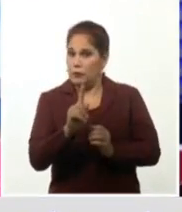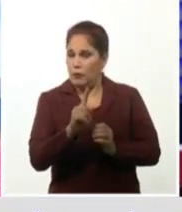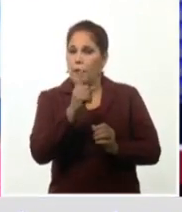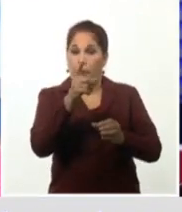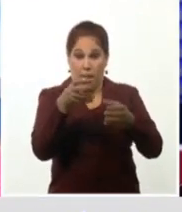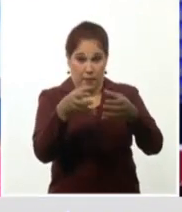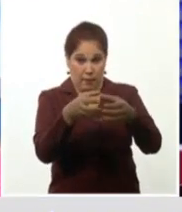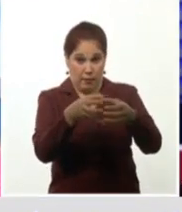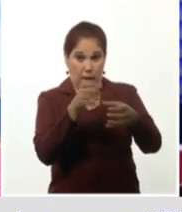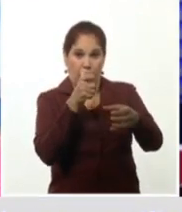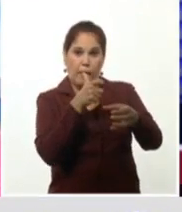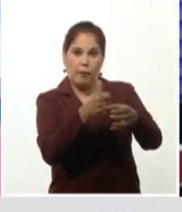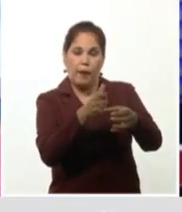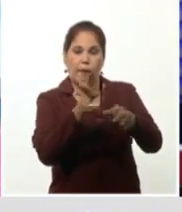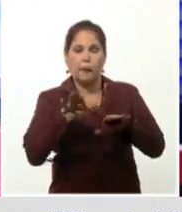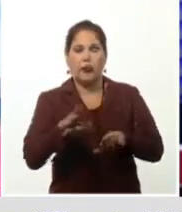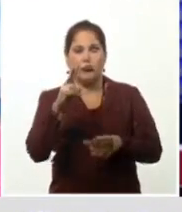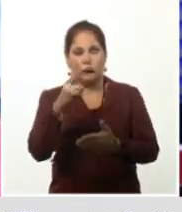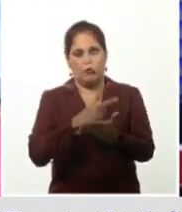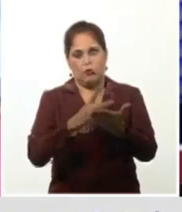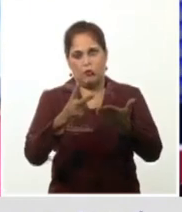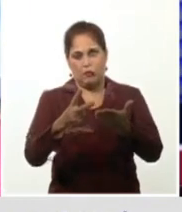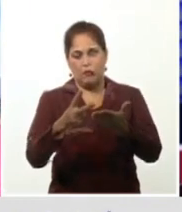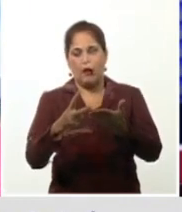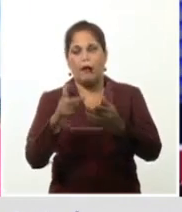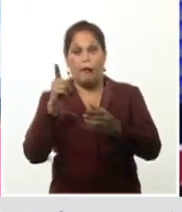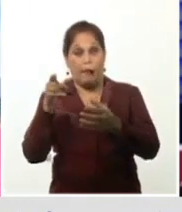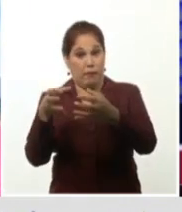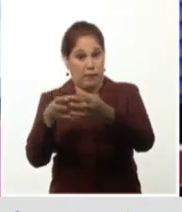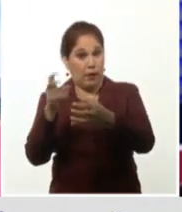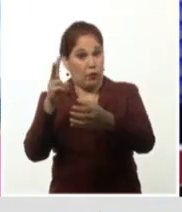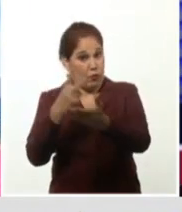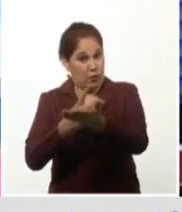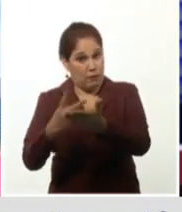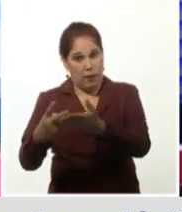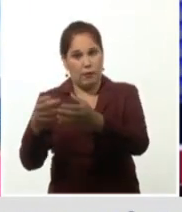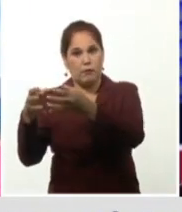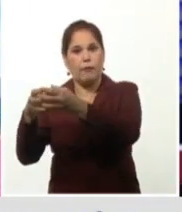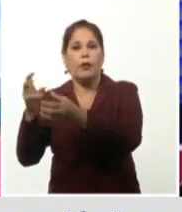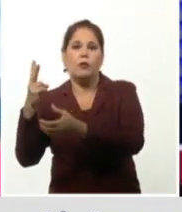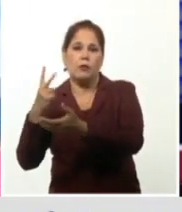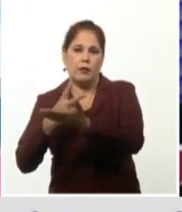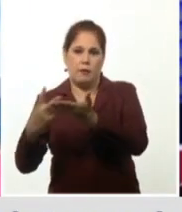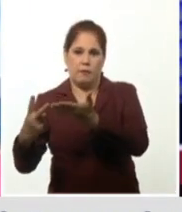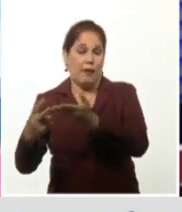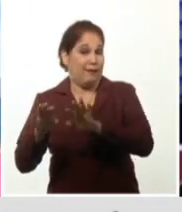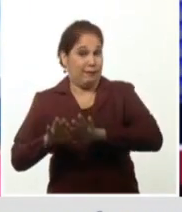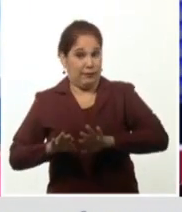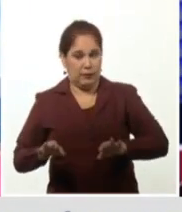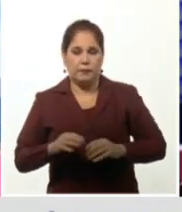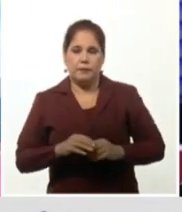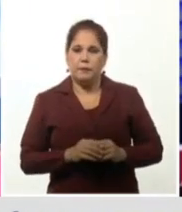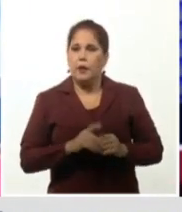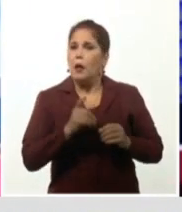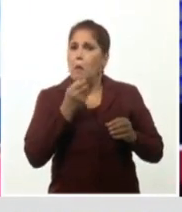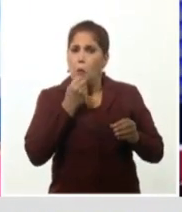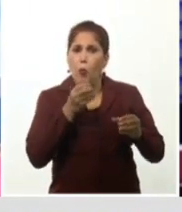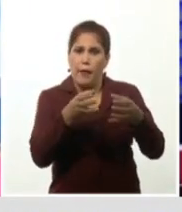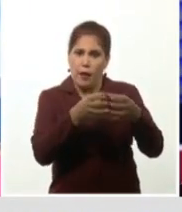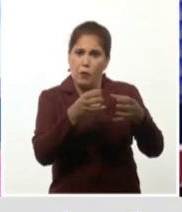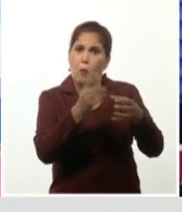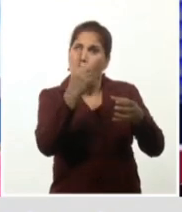por este esquema de inmunización porque tenemos todas las evidencias que nos permiten pasar a la etapa de eficacia